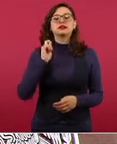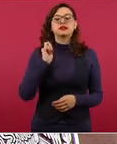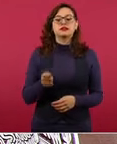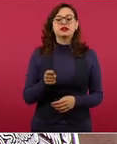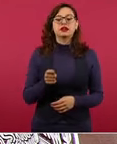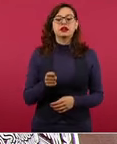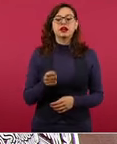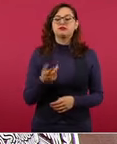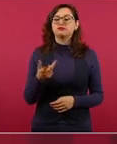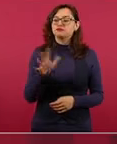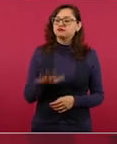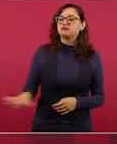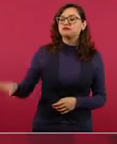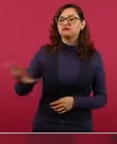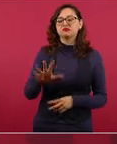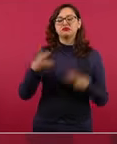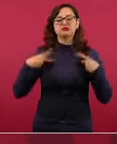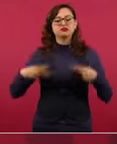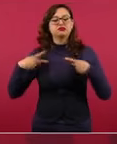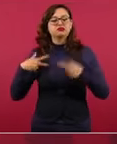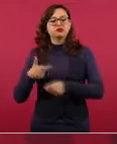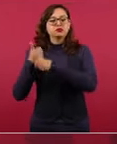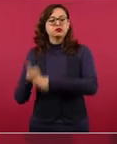con el dolor de la gente